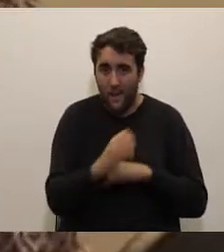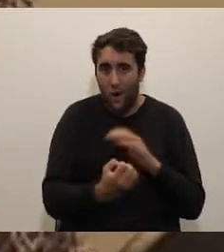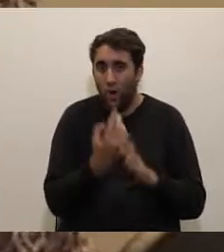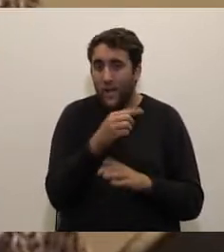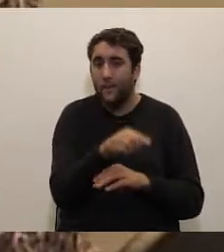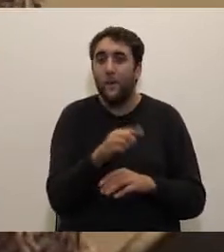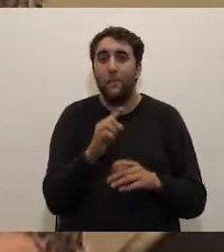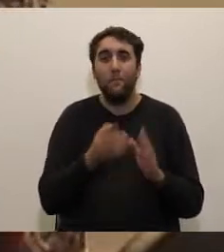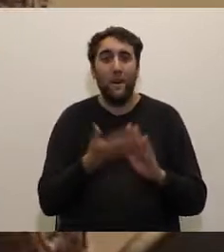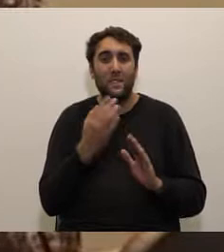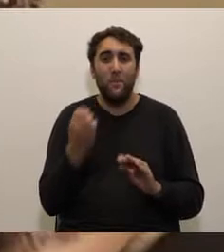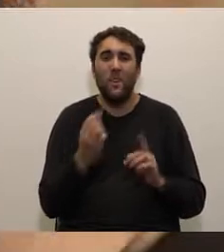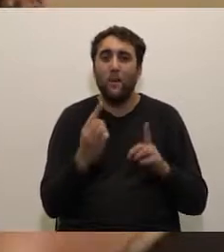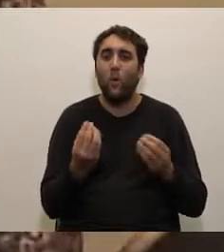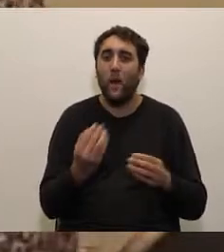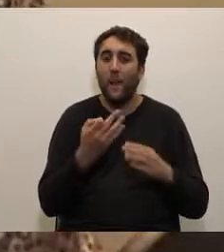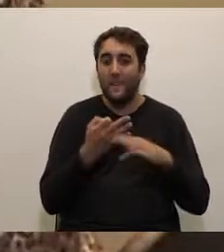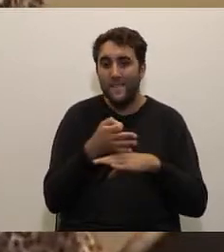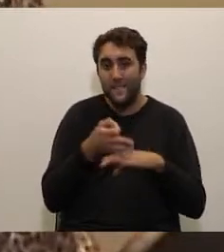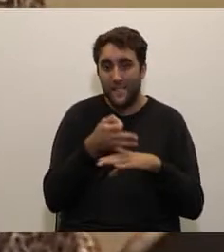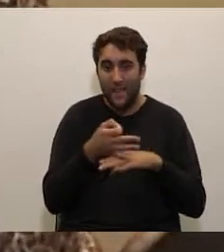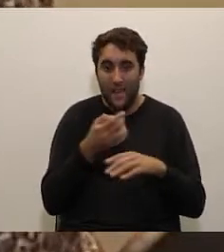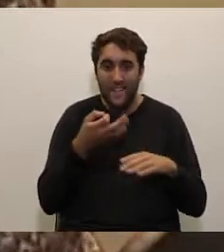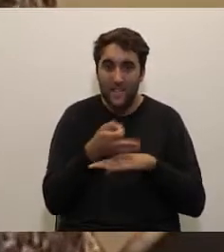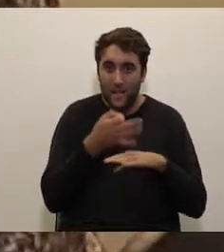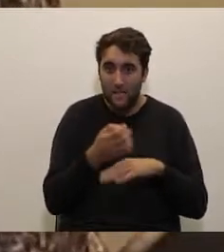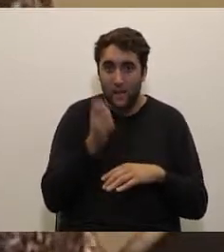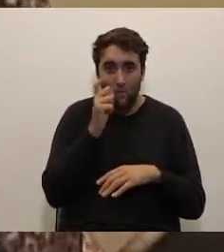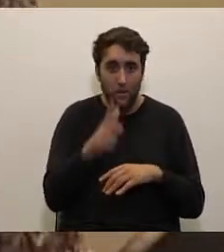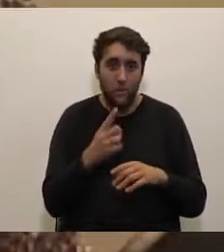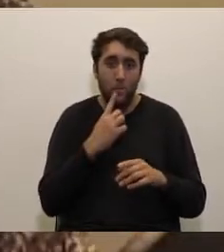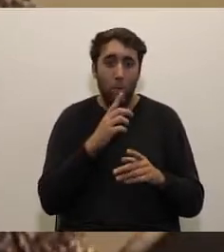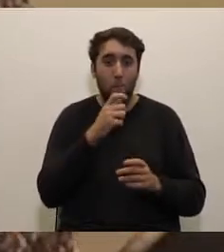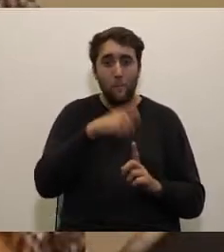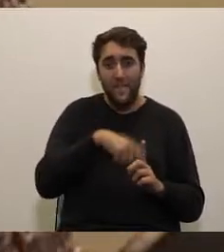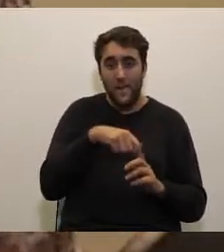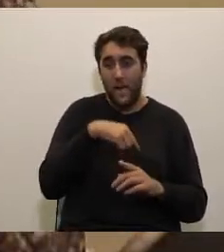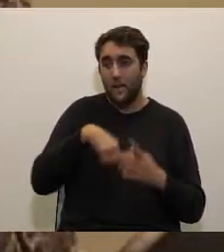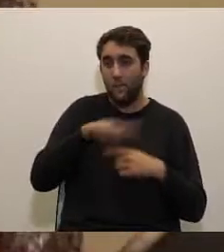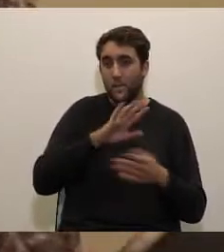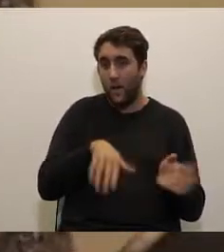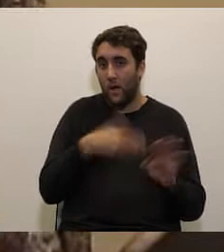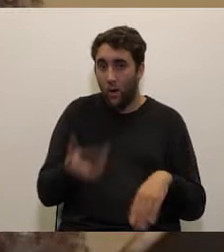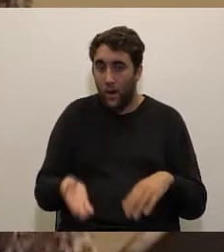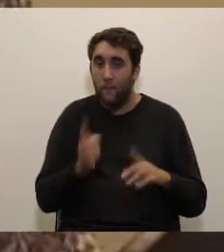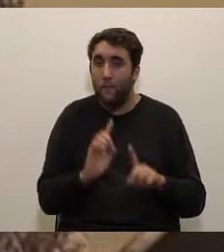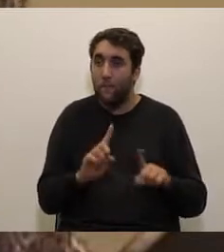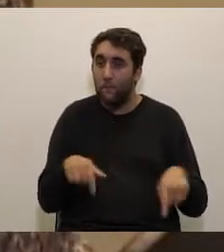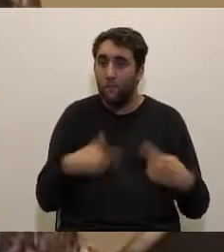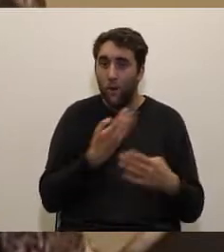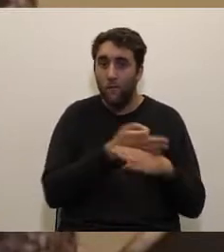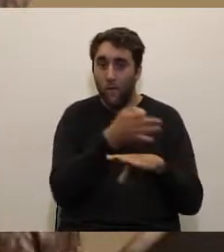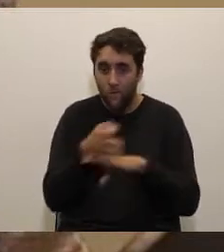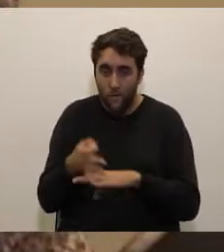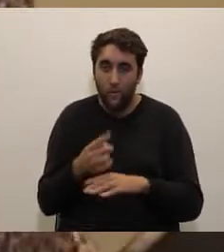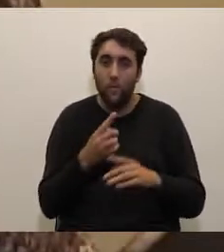parte de formación durante los meses de pandemia, y lo que se hizo mucho fue formarnos a nosotros mismos en el uso de